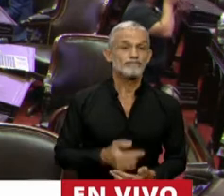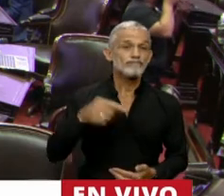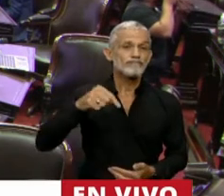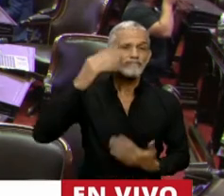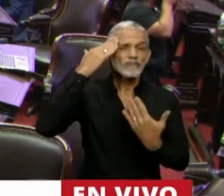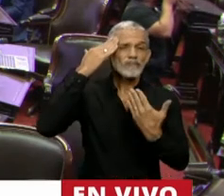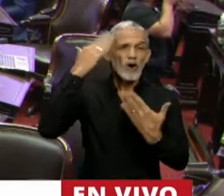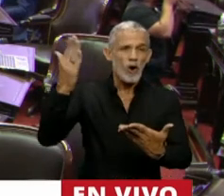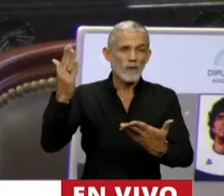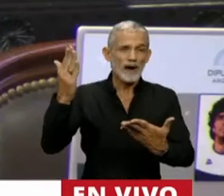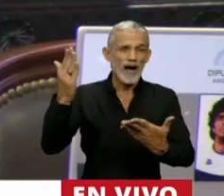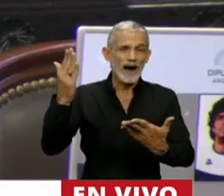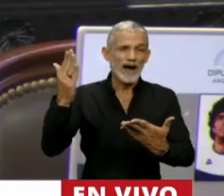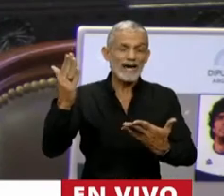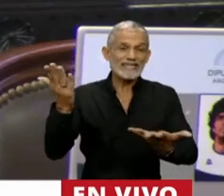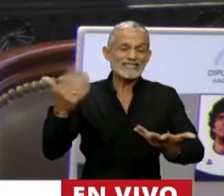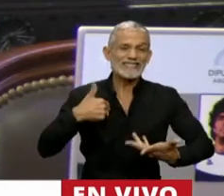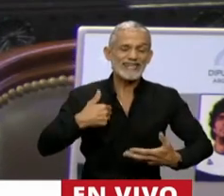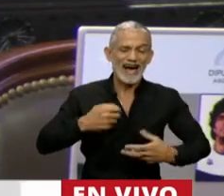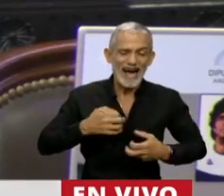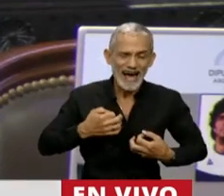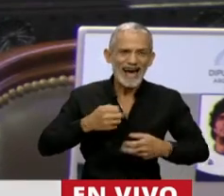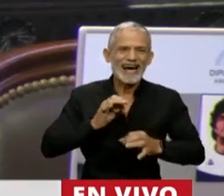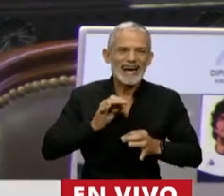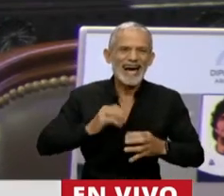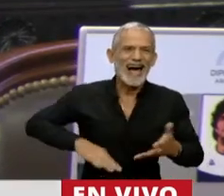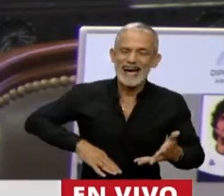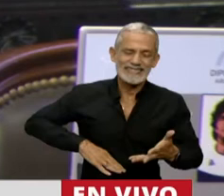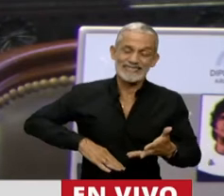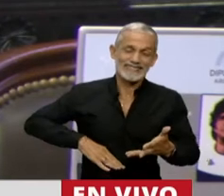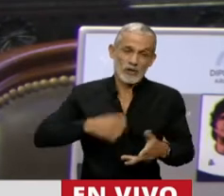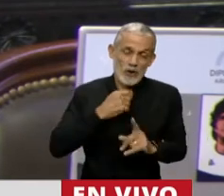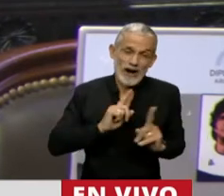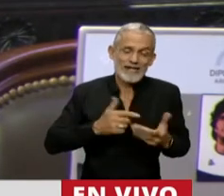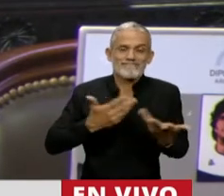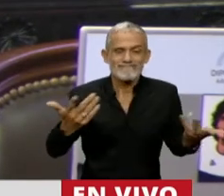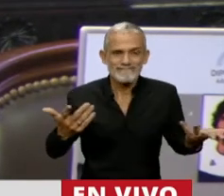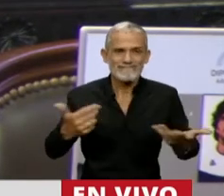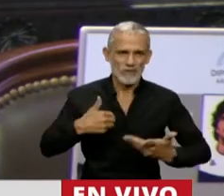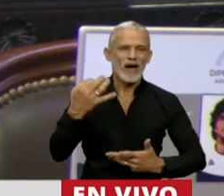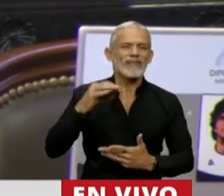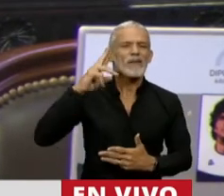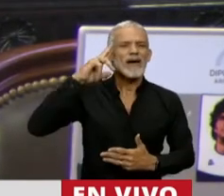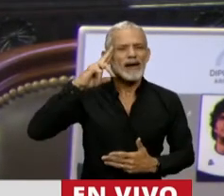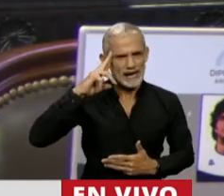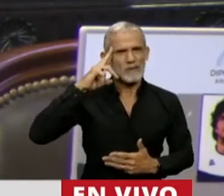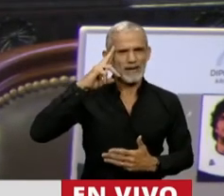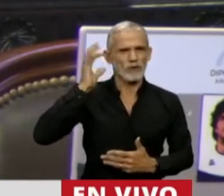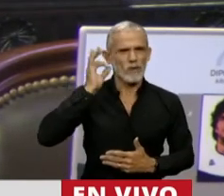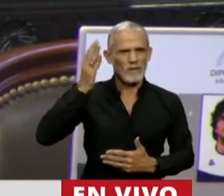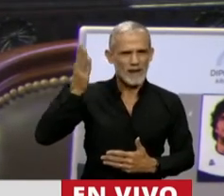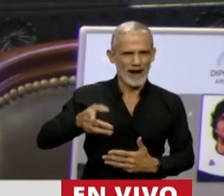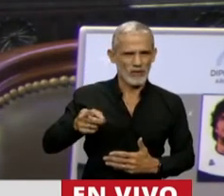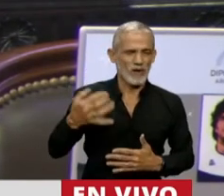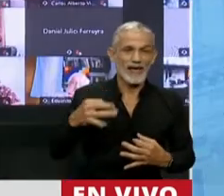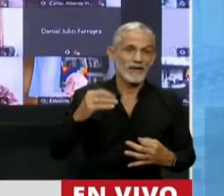este homenaje es el que nadie hubiera querido hacer nunca, ¿no? La verdad que mínimo se merece respeto Diego Armando Maradona, porque